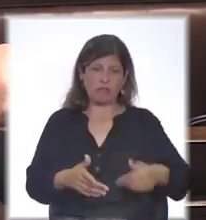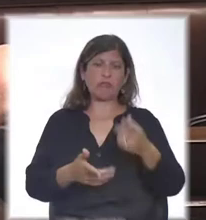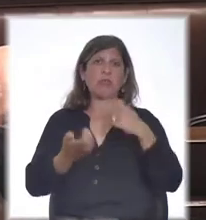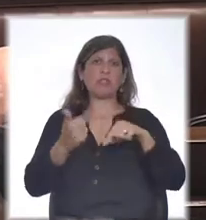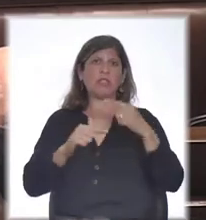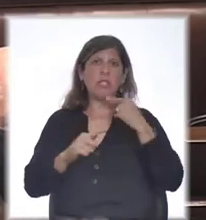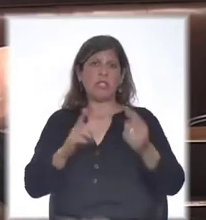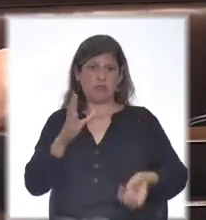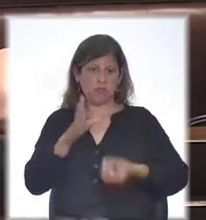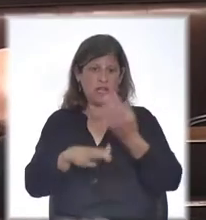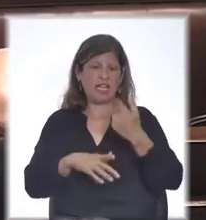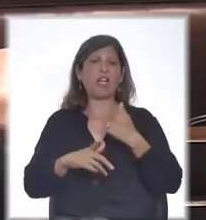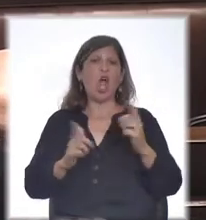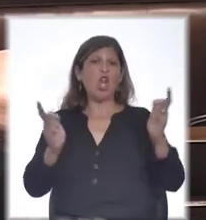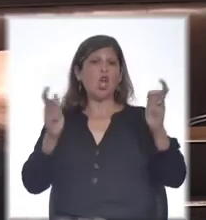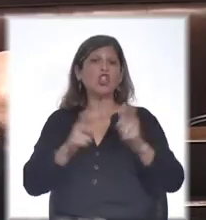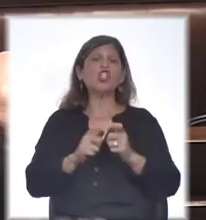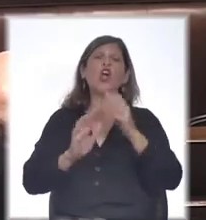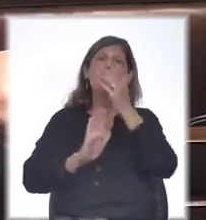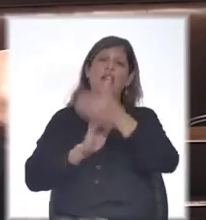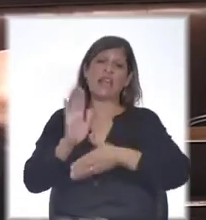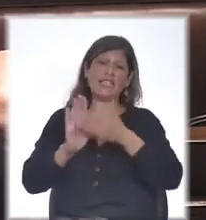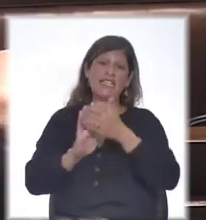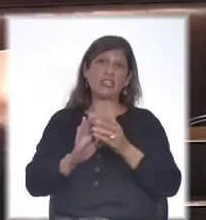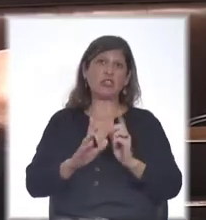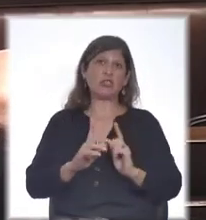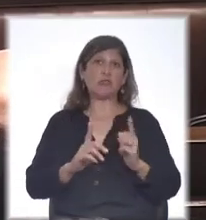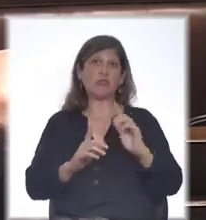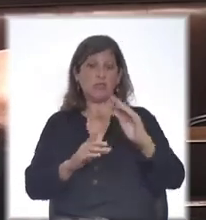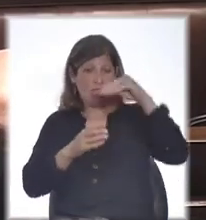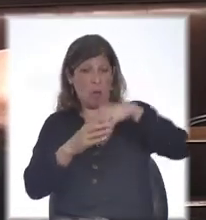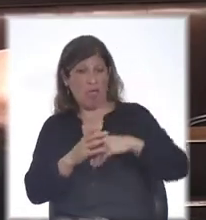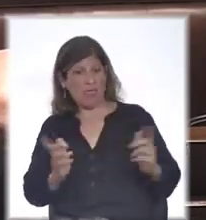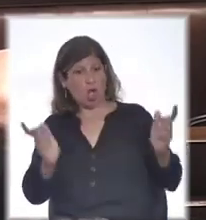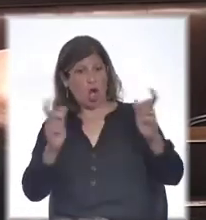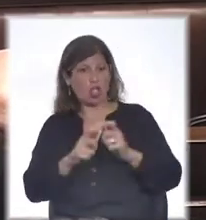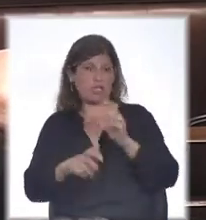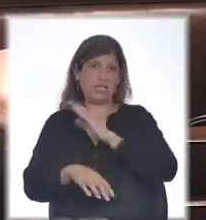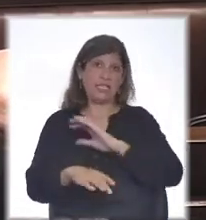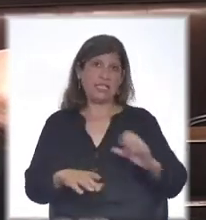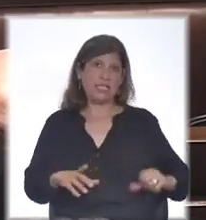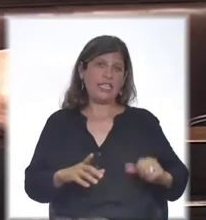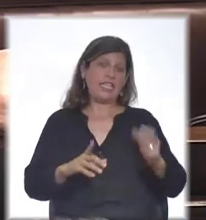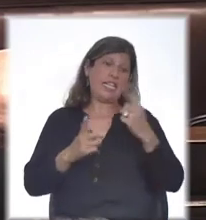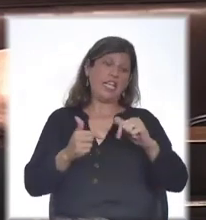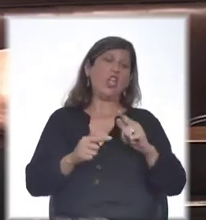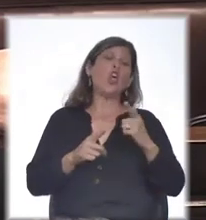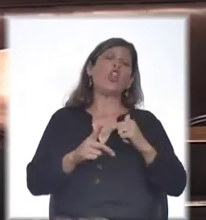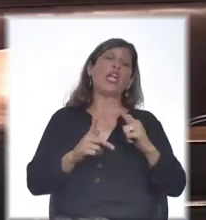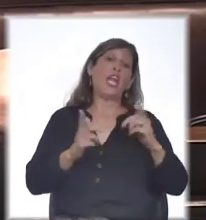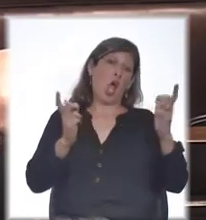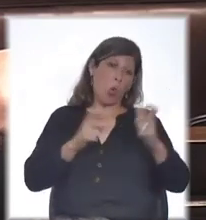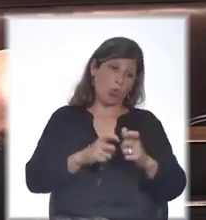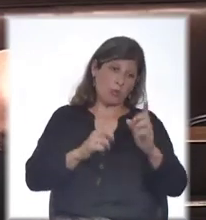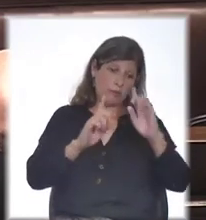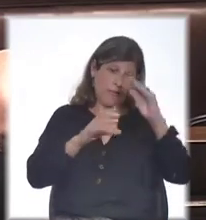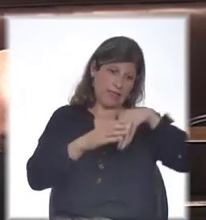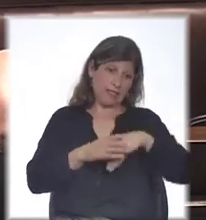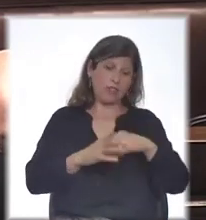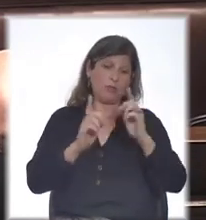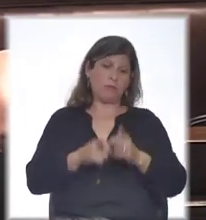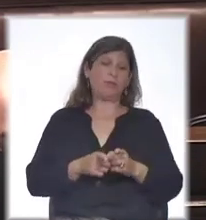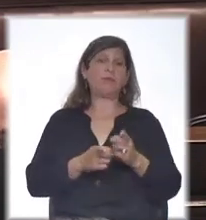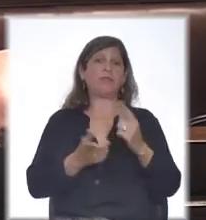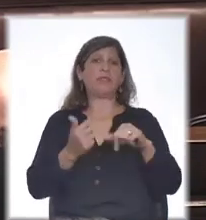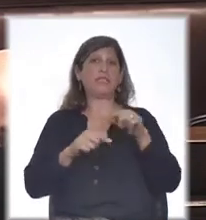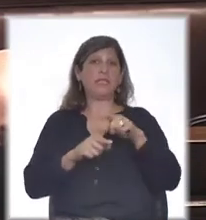el Consejo de la Nación, integrado por el Consejo de Estado y los miembros de las juntas de oficiales y generales. Según el acto,